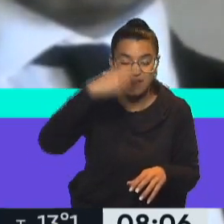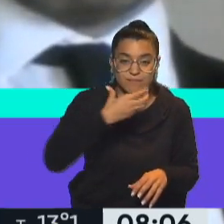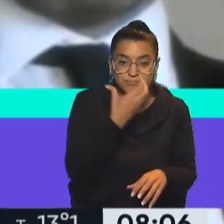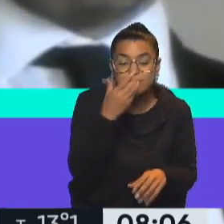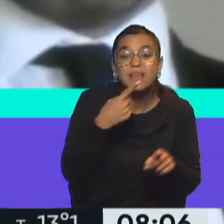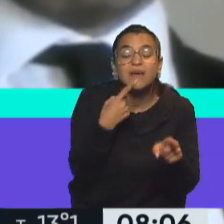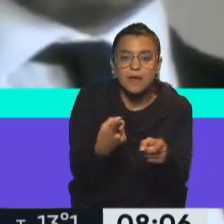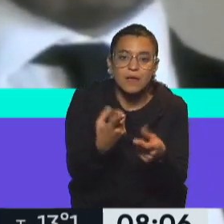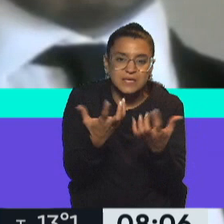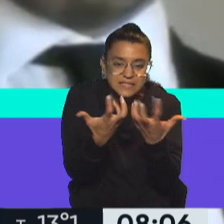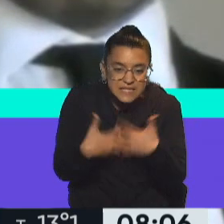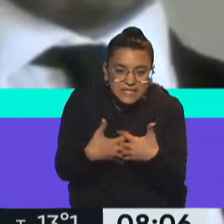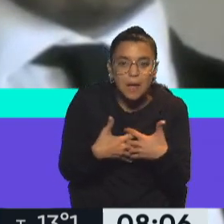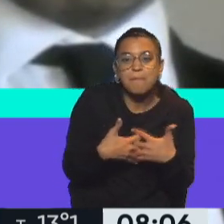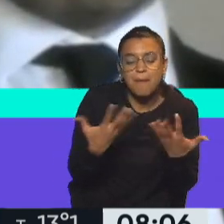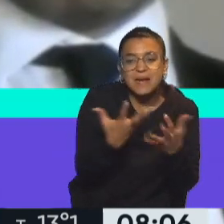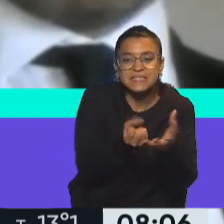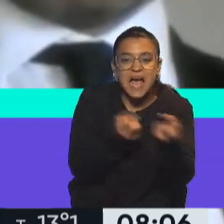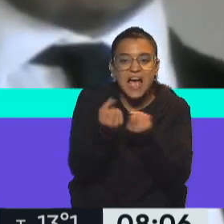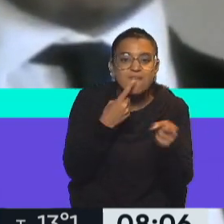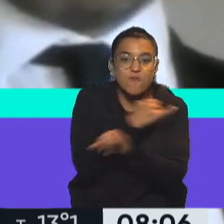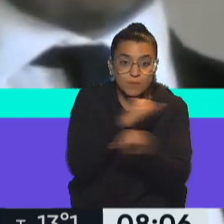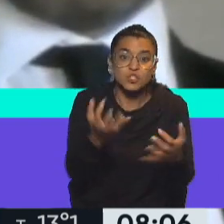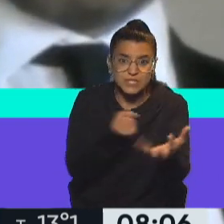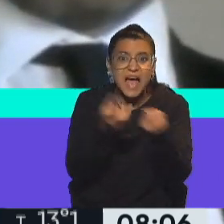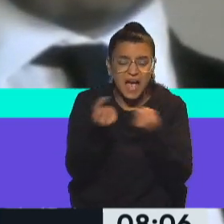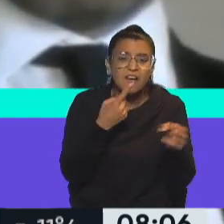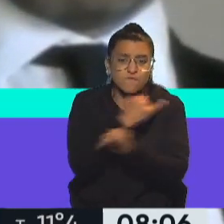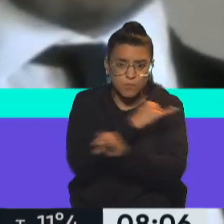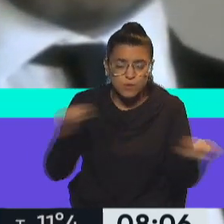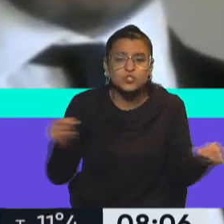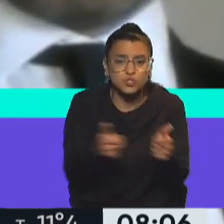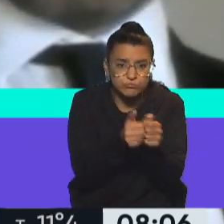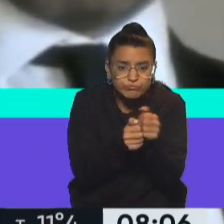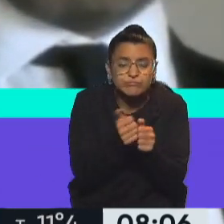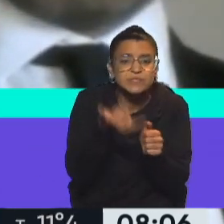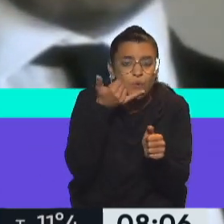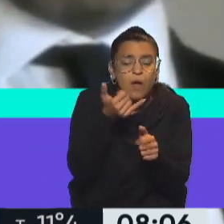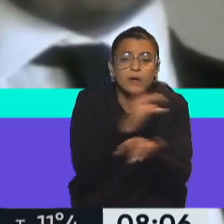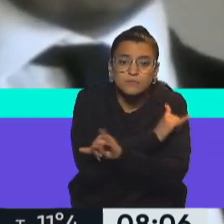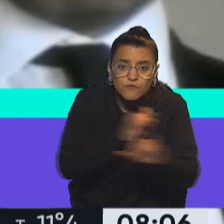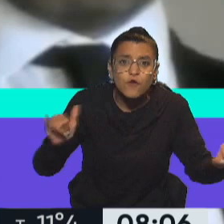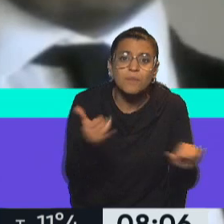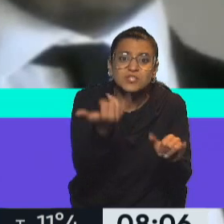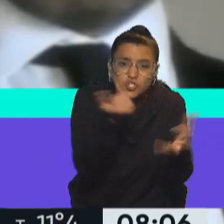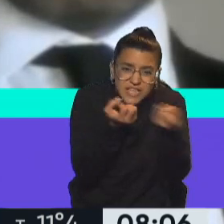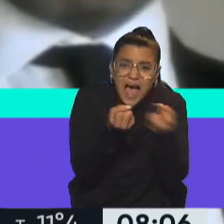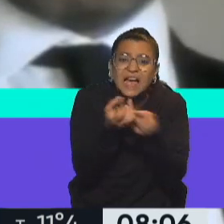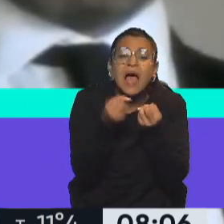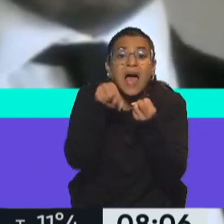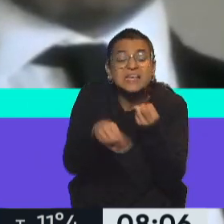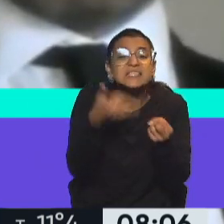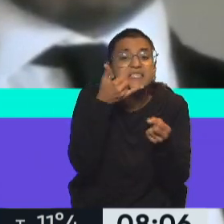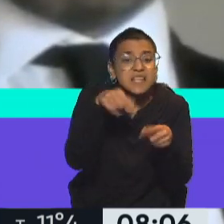que permite extraer la información. Y se extrajo la información. Se abrió el celular y se abrió la causa. Se abrió el celular y en ese